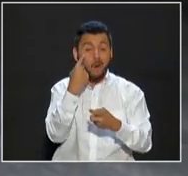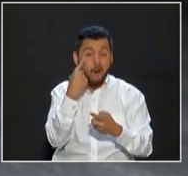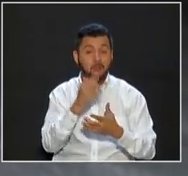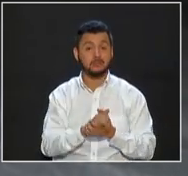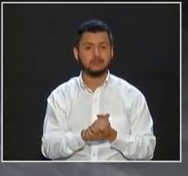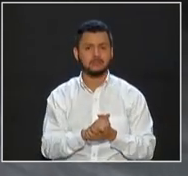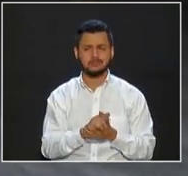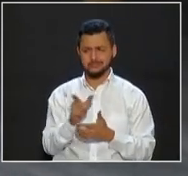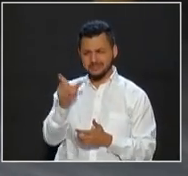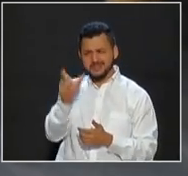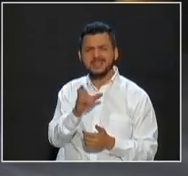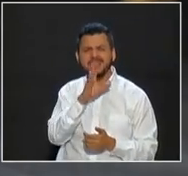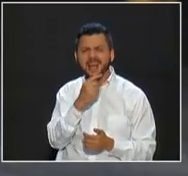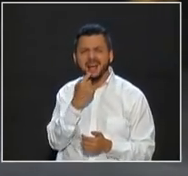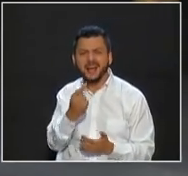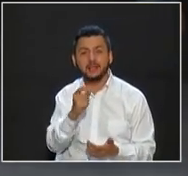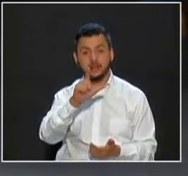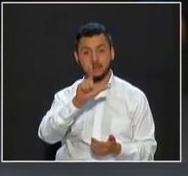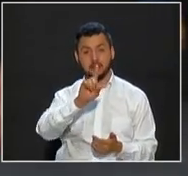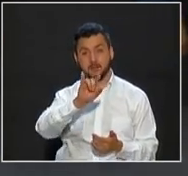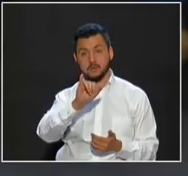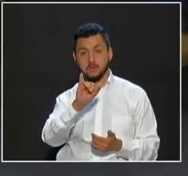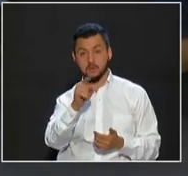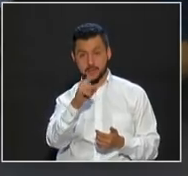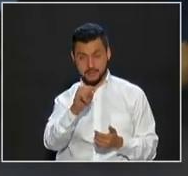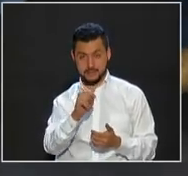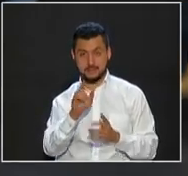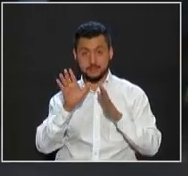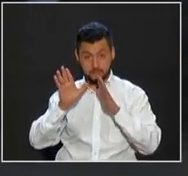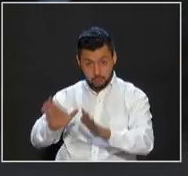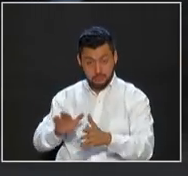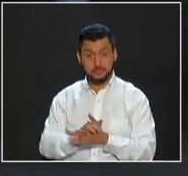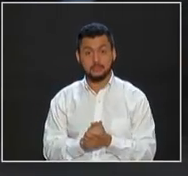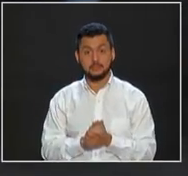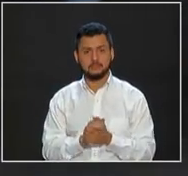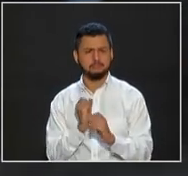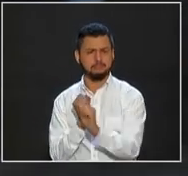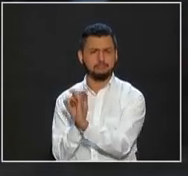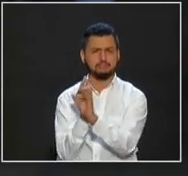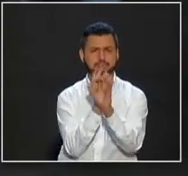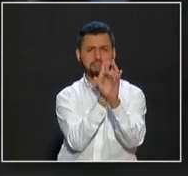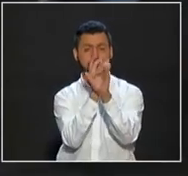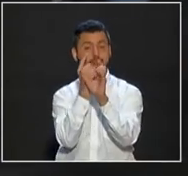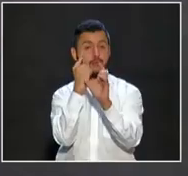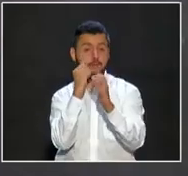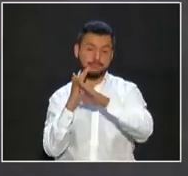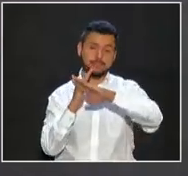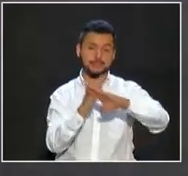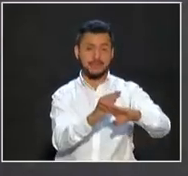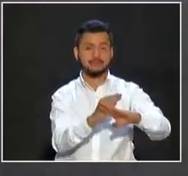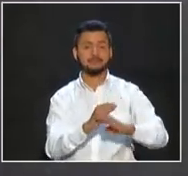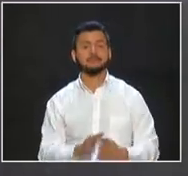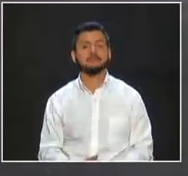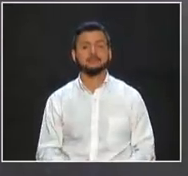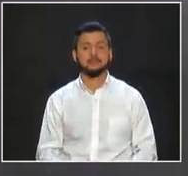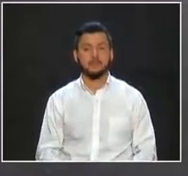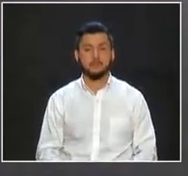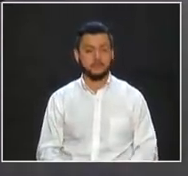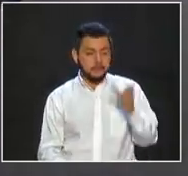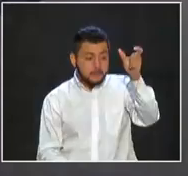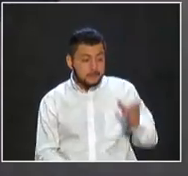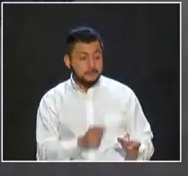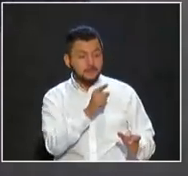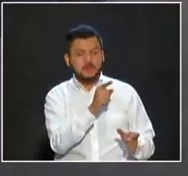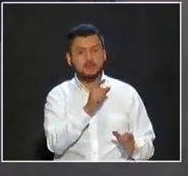donde lo que dábamos de no es es no improvisar y privilegiar la sustitución voluntaria de cultivos cuando foco real su opinión